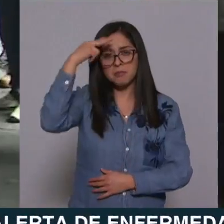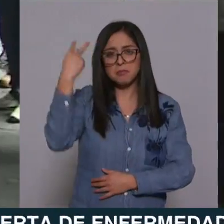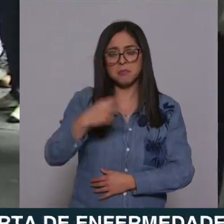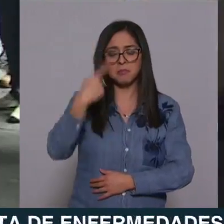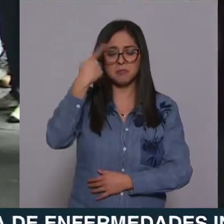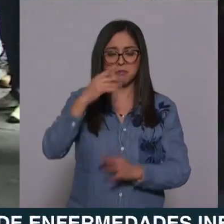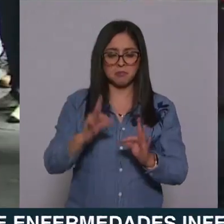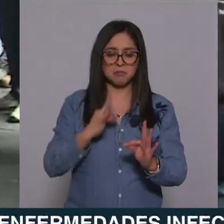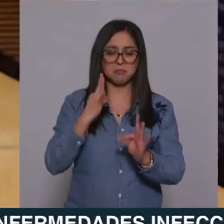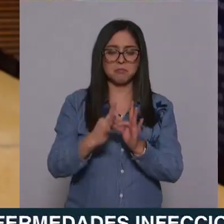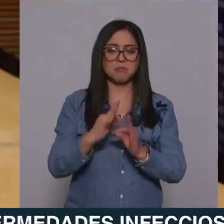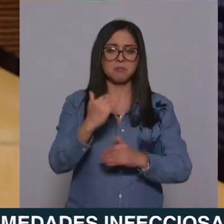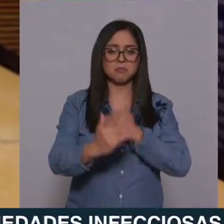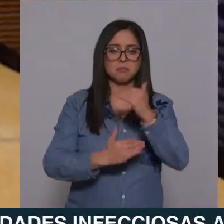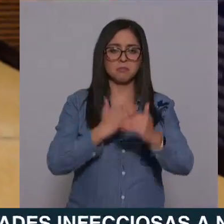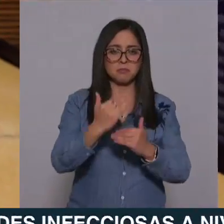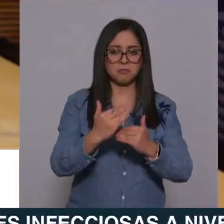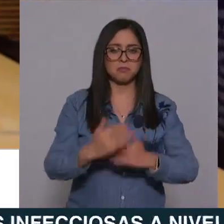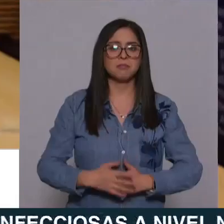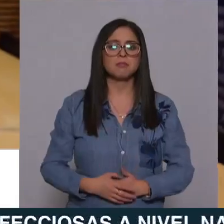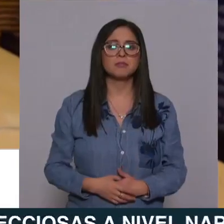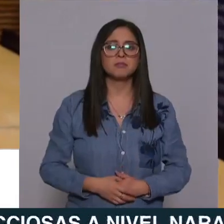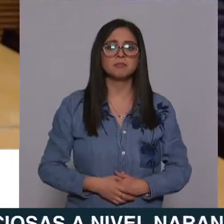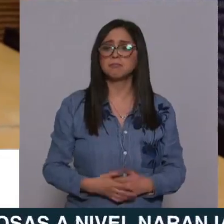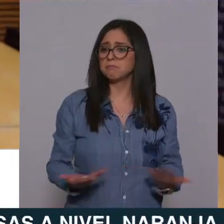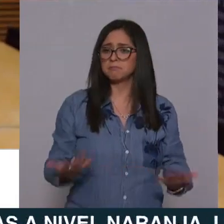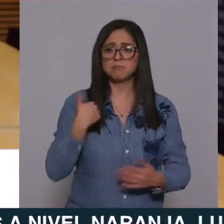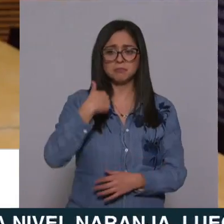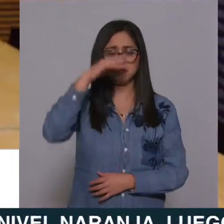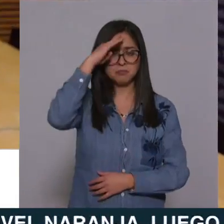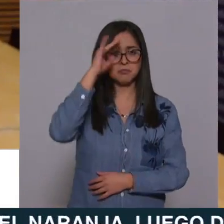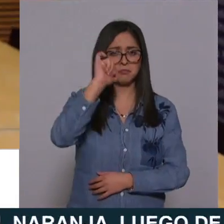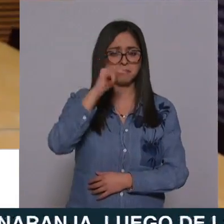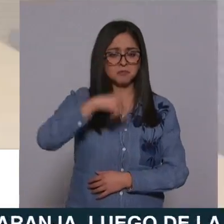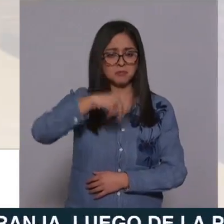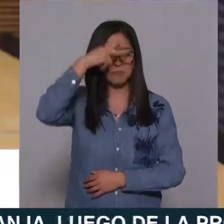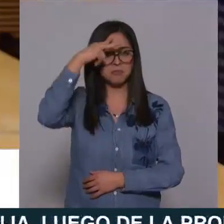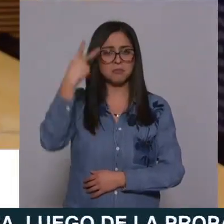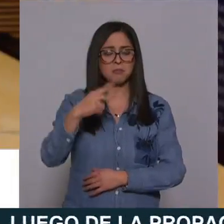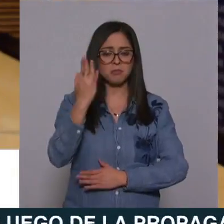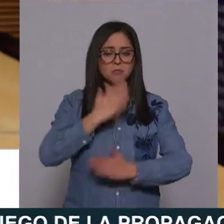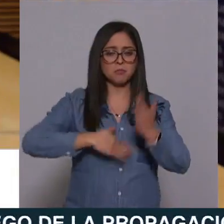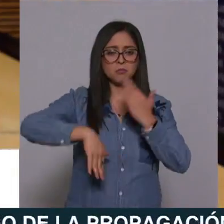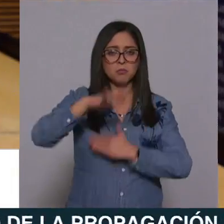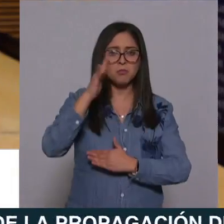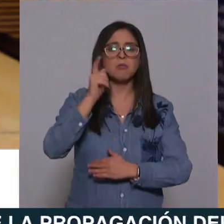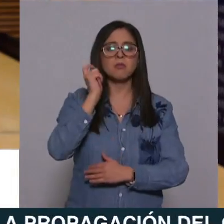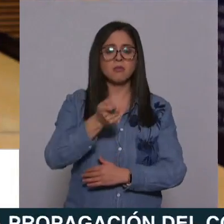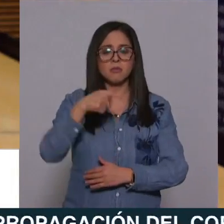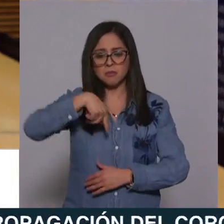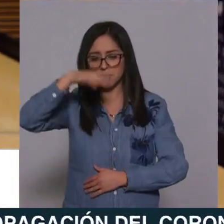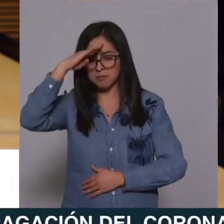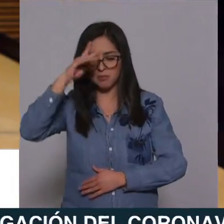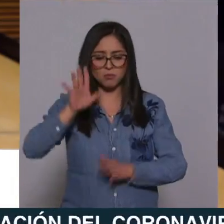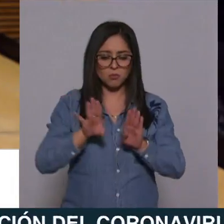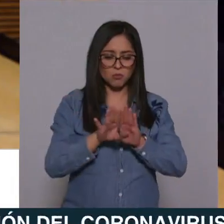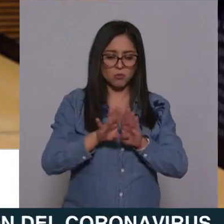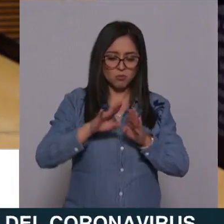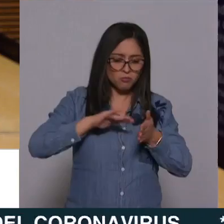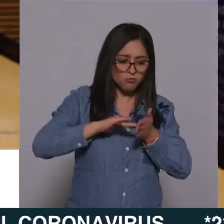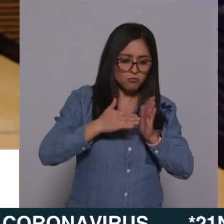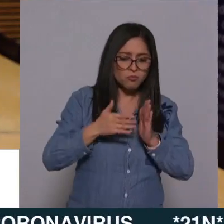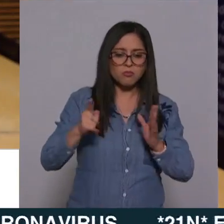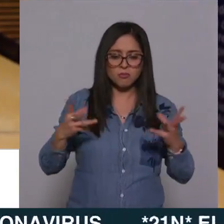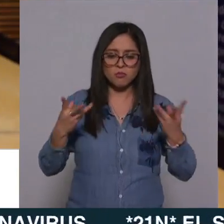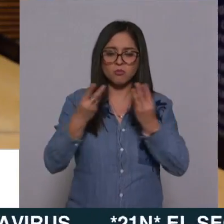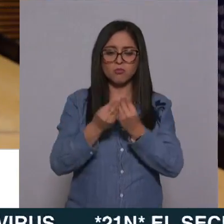para dar este paso. Desde mi punto de vista, sí, México está preparado para lo que sea. Tenemos mucha estrategia para tratar de hacer que esto